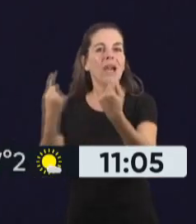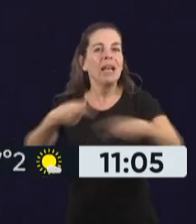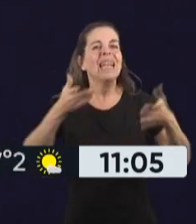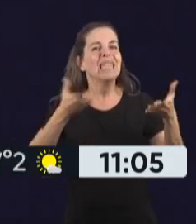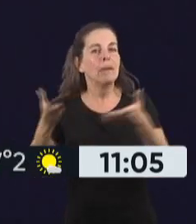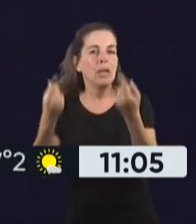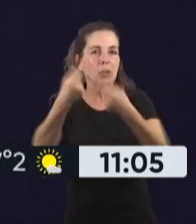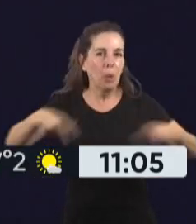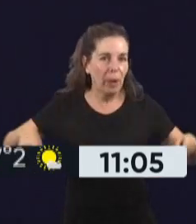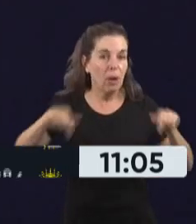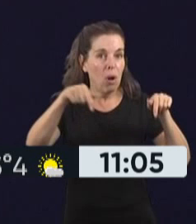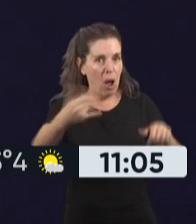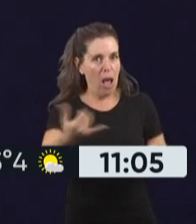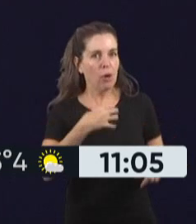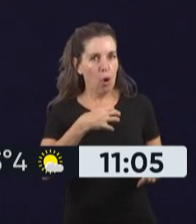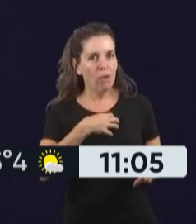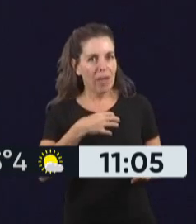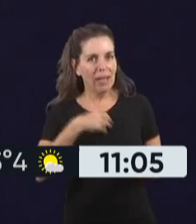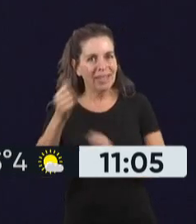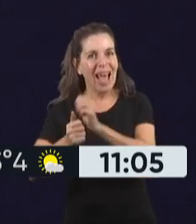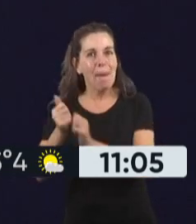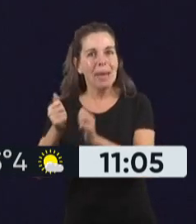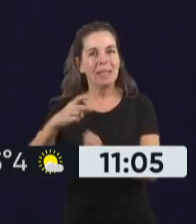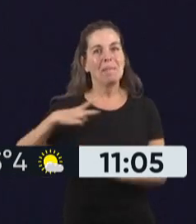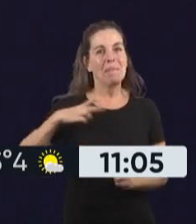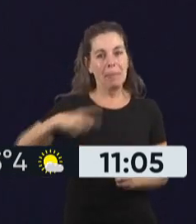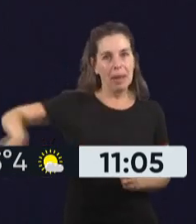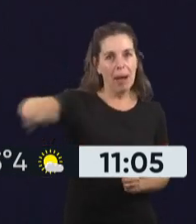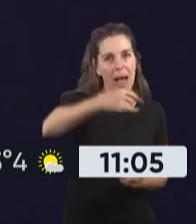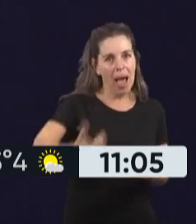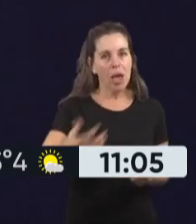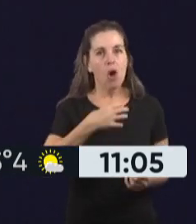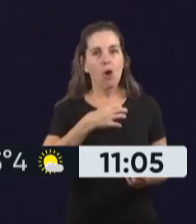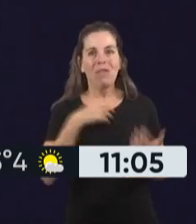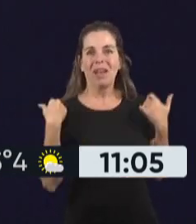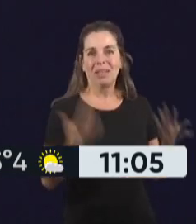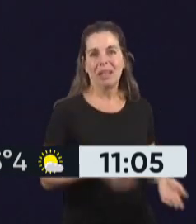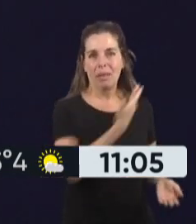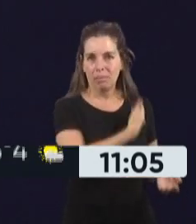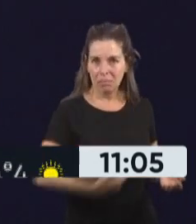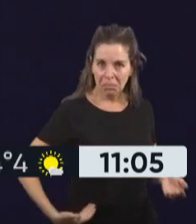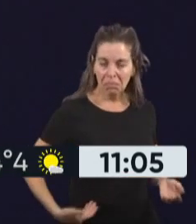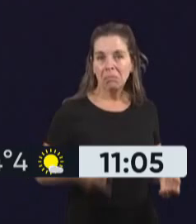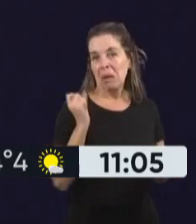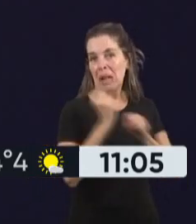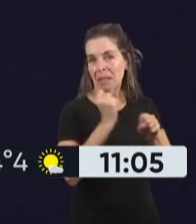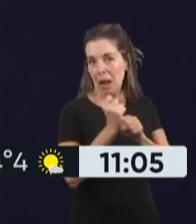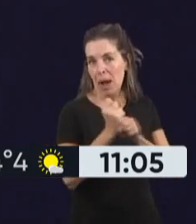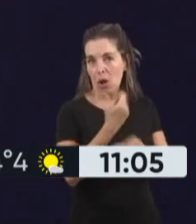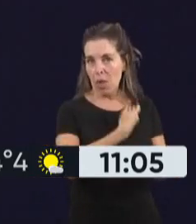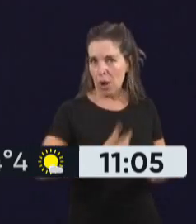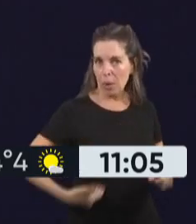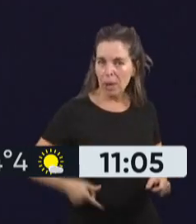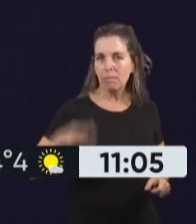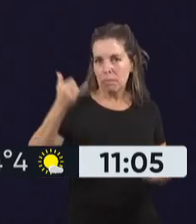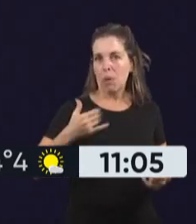por suerte, confían en el camino que estamos atravesando, que estamos llevando adelante, y creen en el rumbo